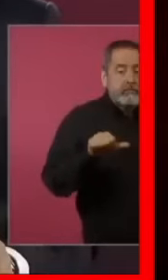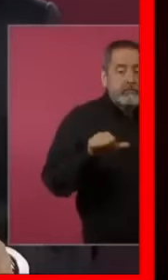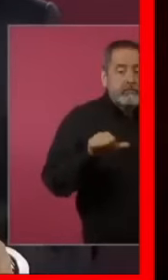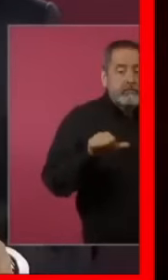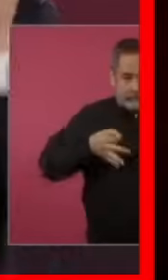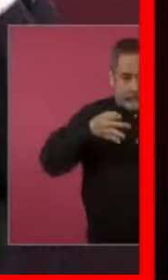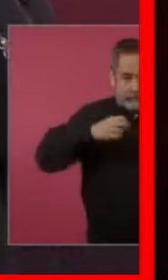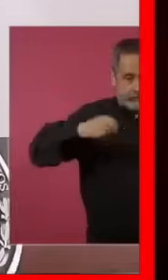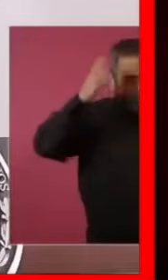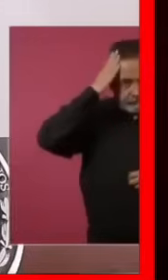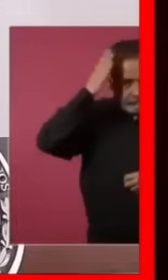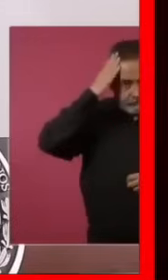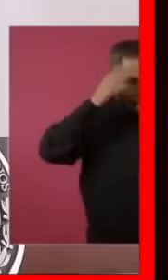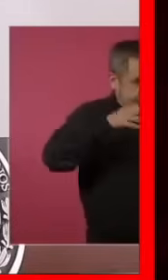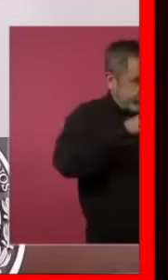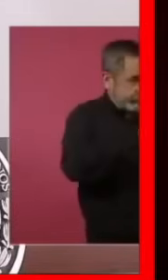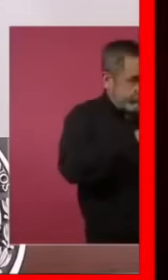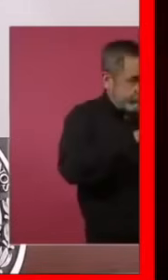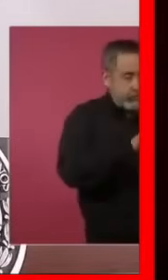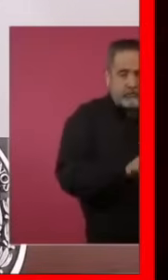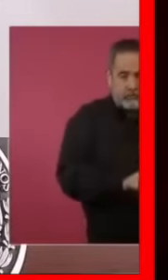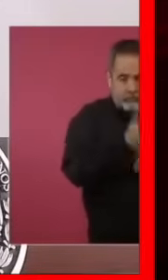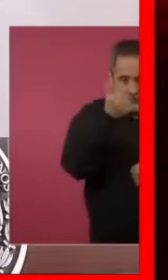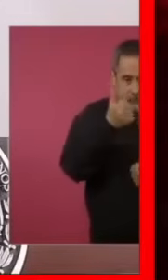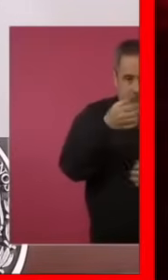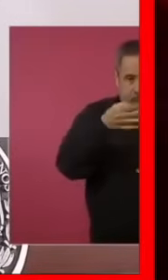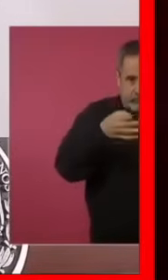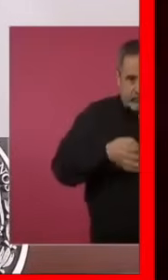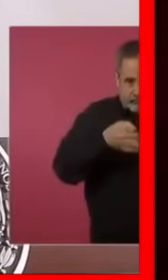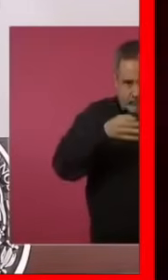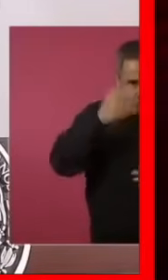para declarar una ley inconstitucional.